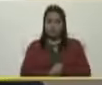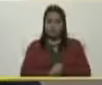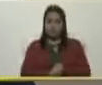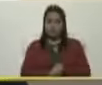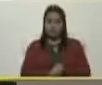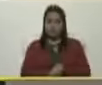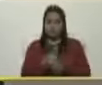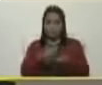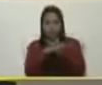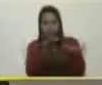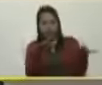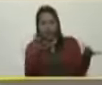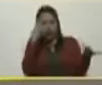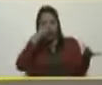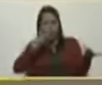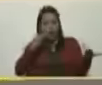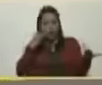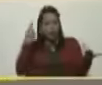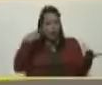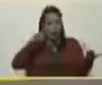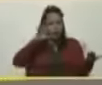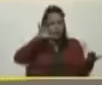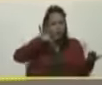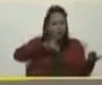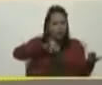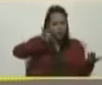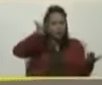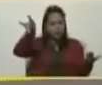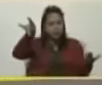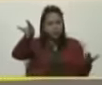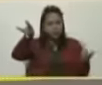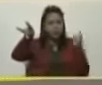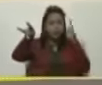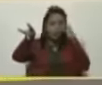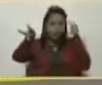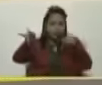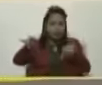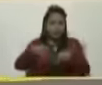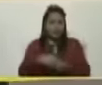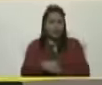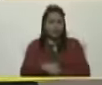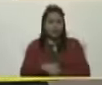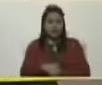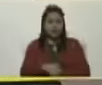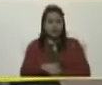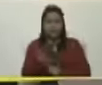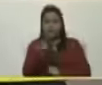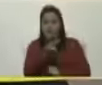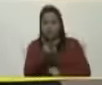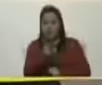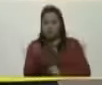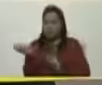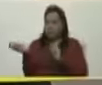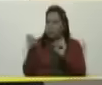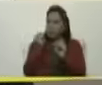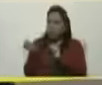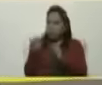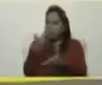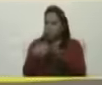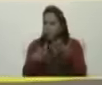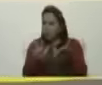todos esos jóvenes que están fuera hoy del país, y que sepan que nosotros no solamente estamos aquí conversando en